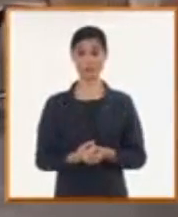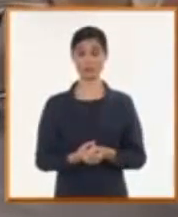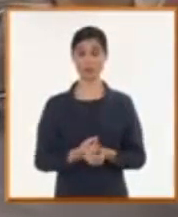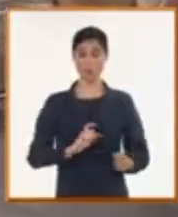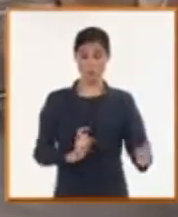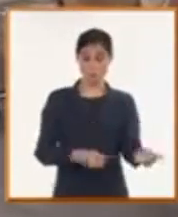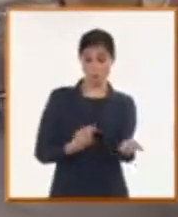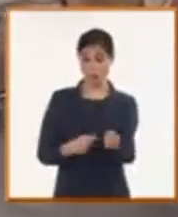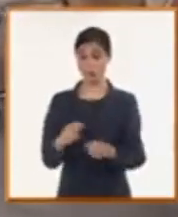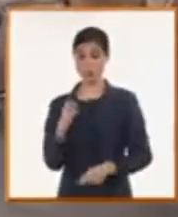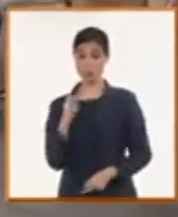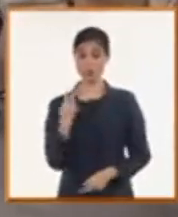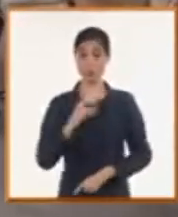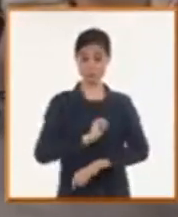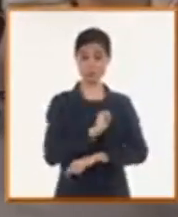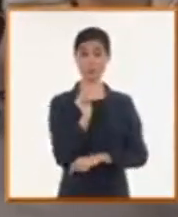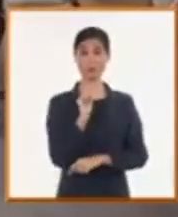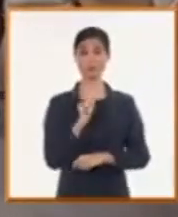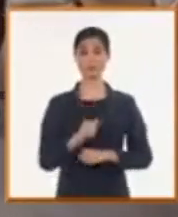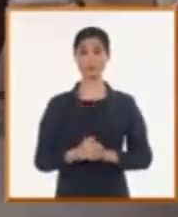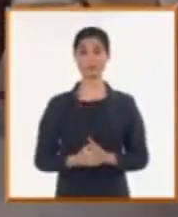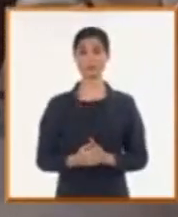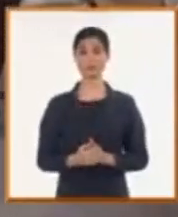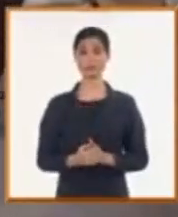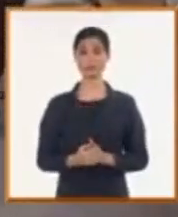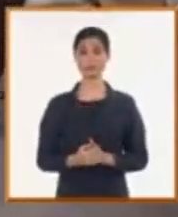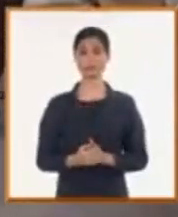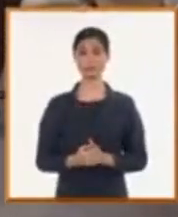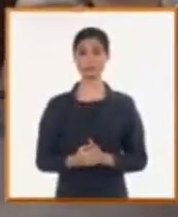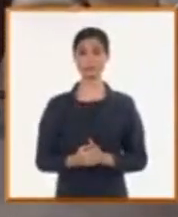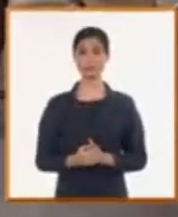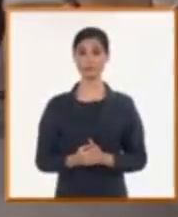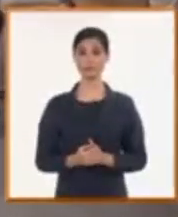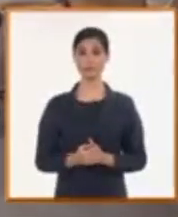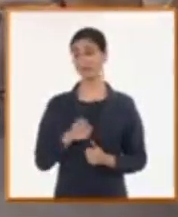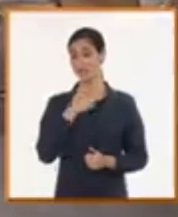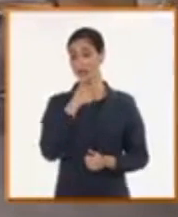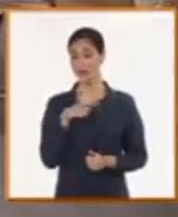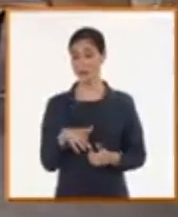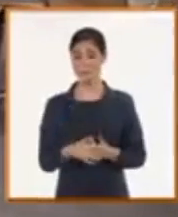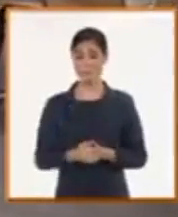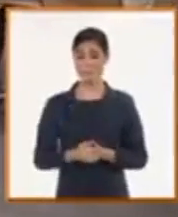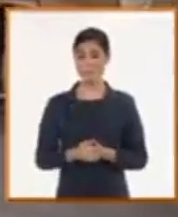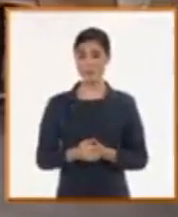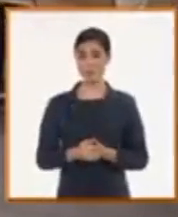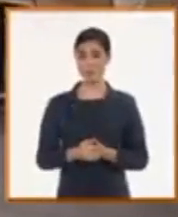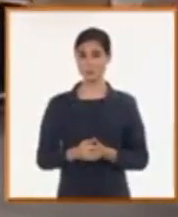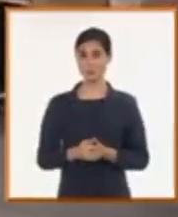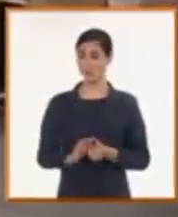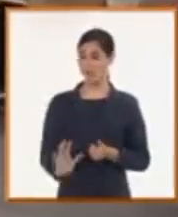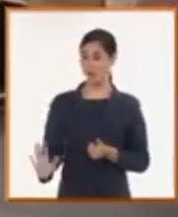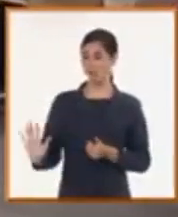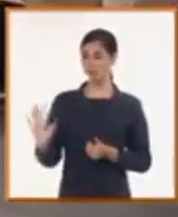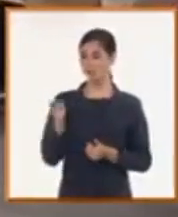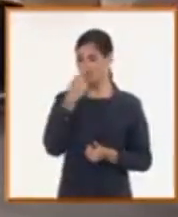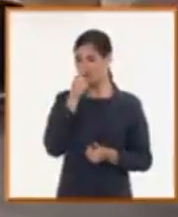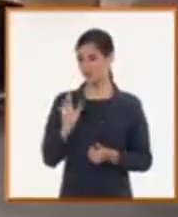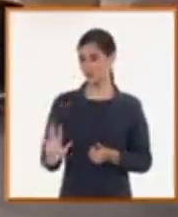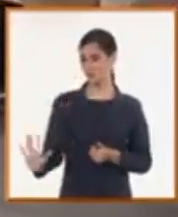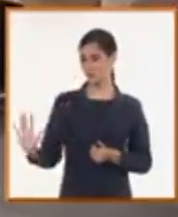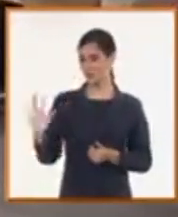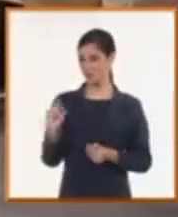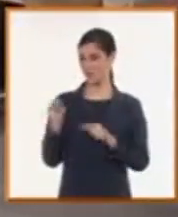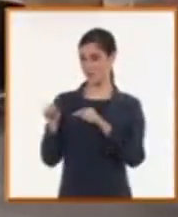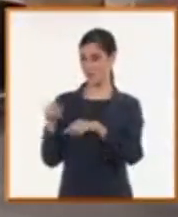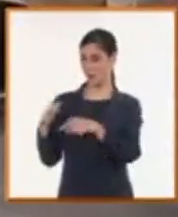tocado aquí, que en el ambiente en que se desarrolló toda esta situación, Sudáfrica tenía el arma nuclear.